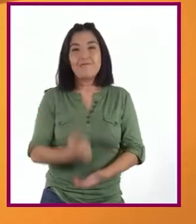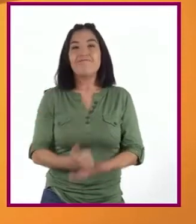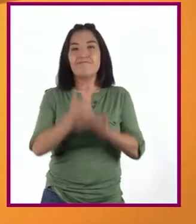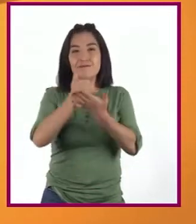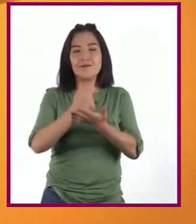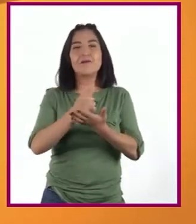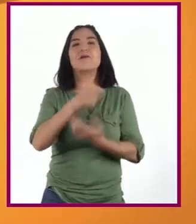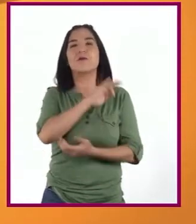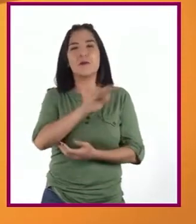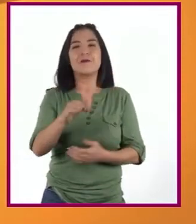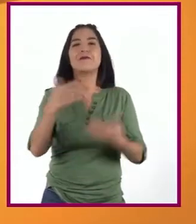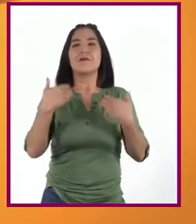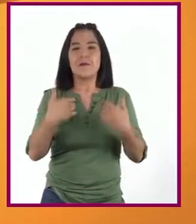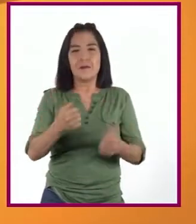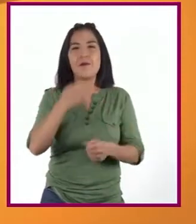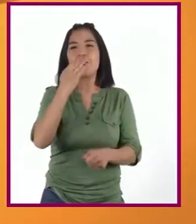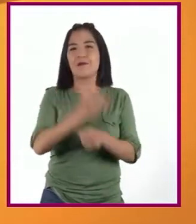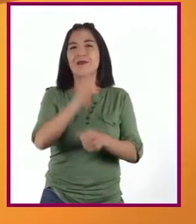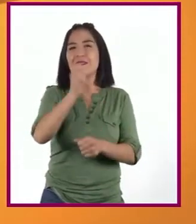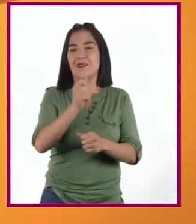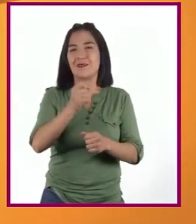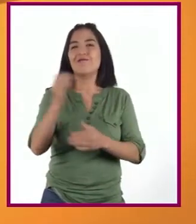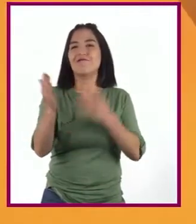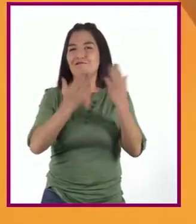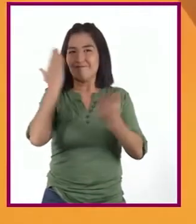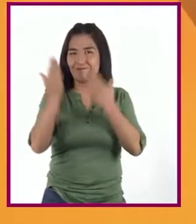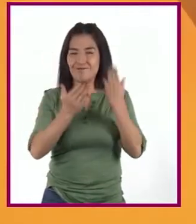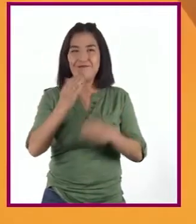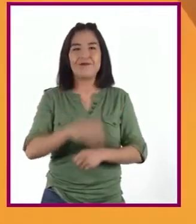ayudará a consolidar lo que hemos estudiado.